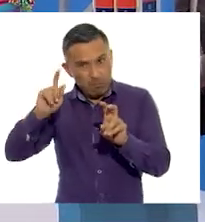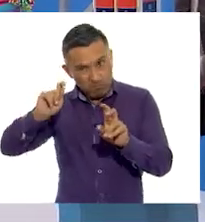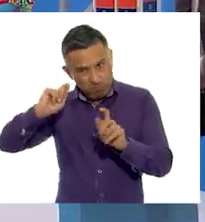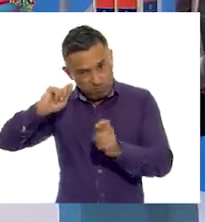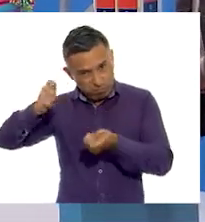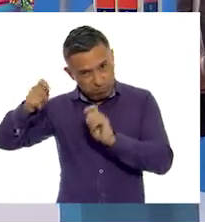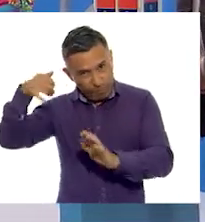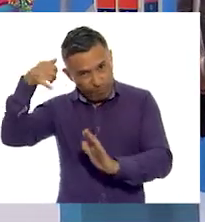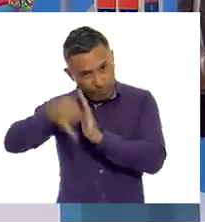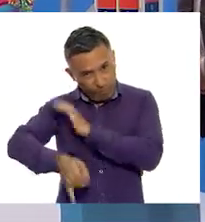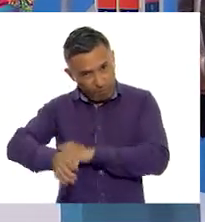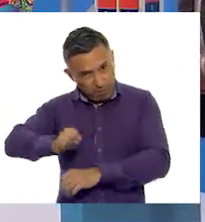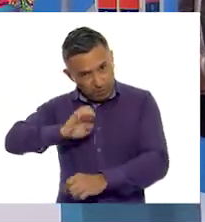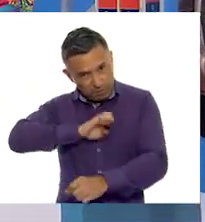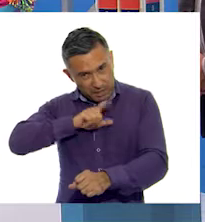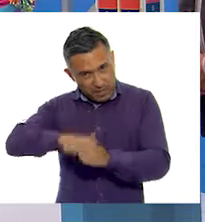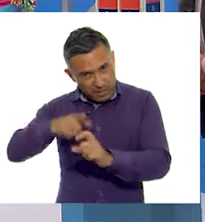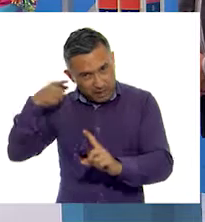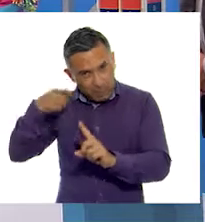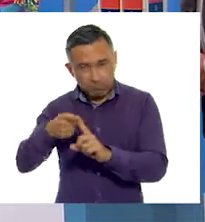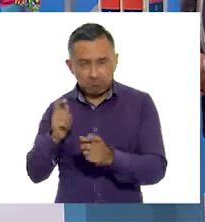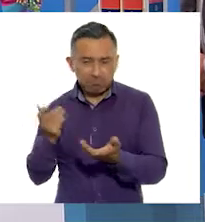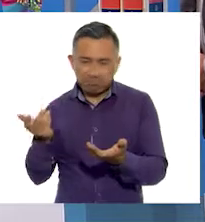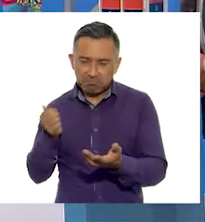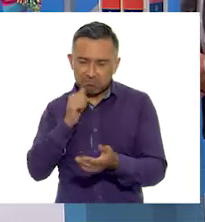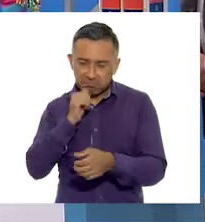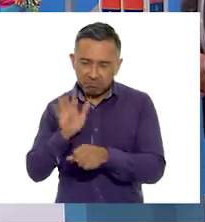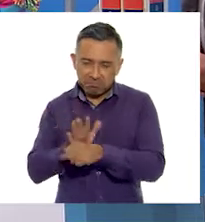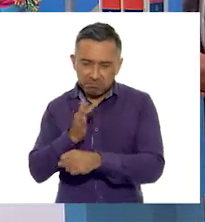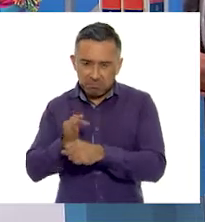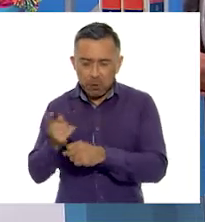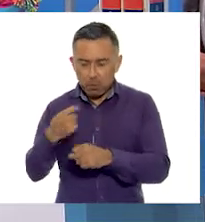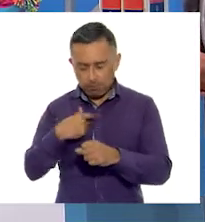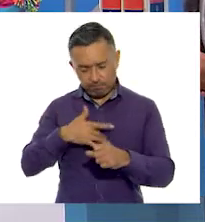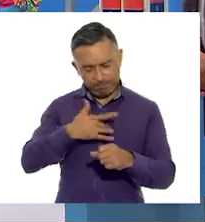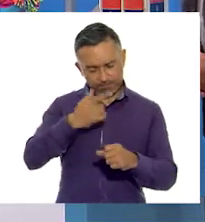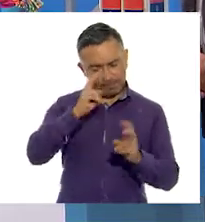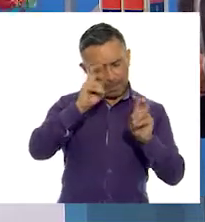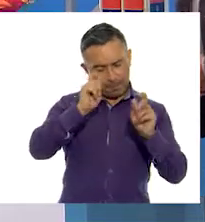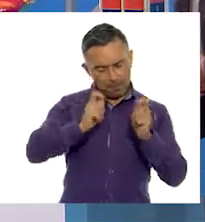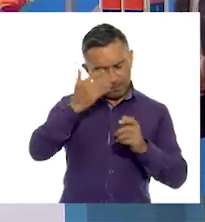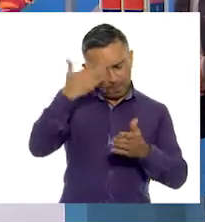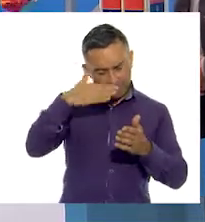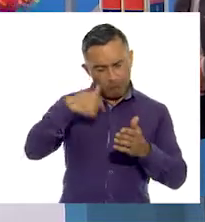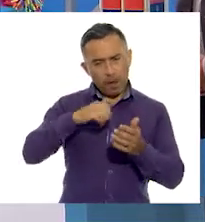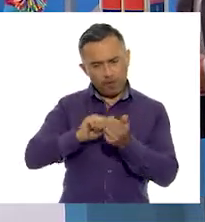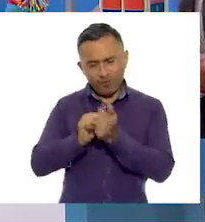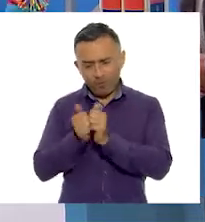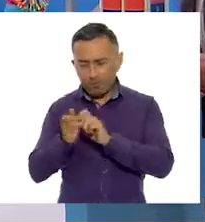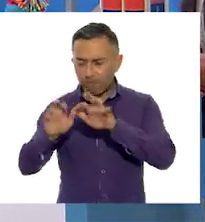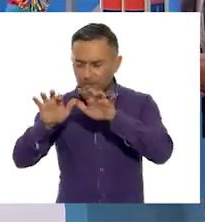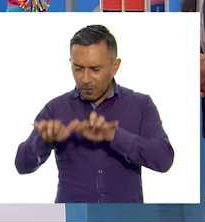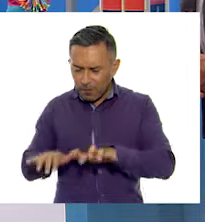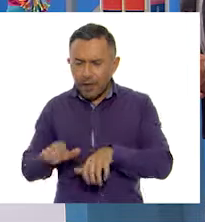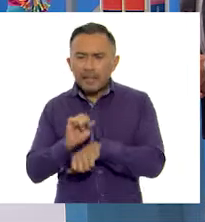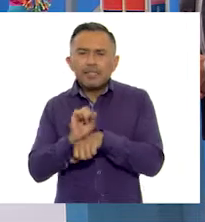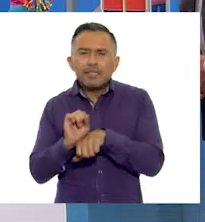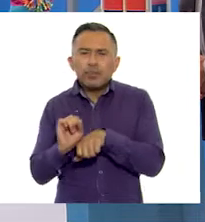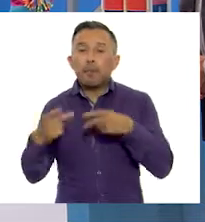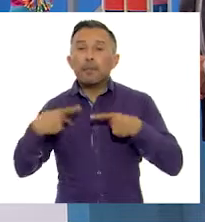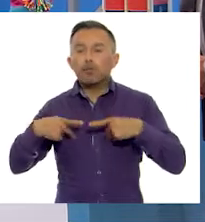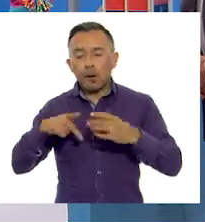Así infecta el coronavirus, El País, 11 de marzo de 2020. Bueno, ahora sí entendí un poquito más.